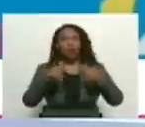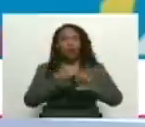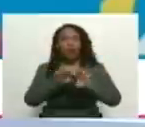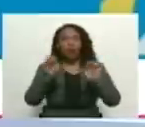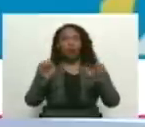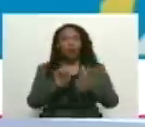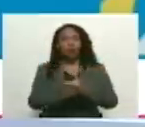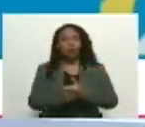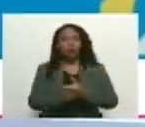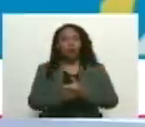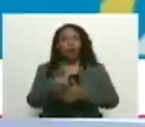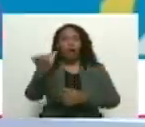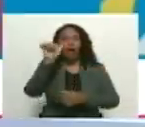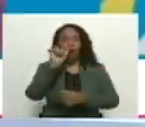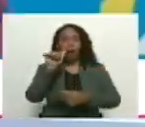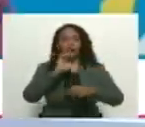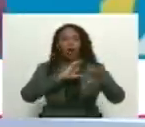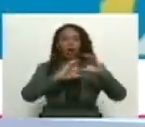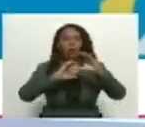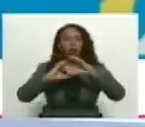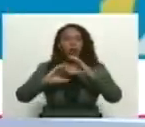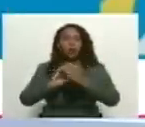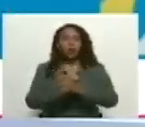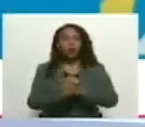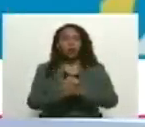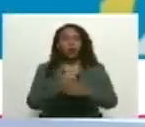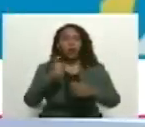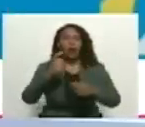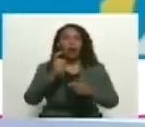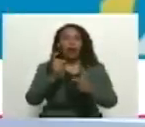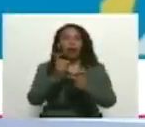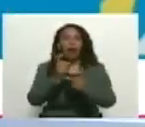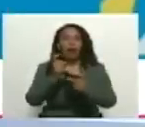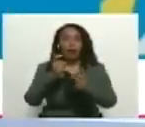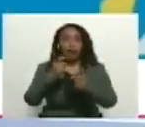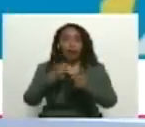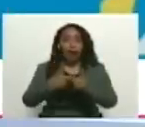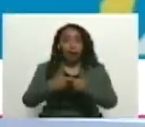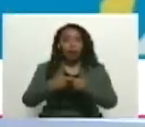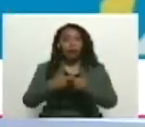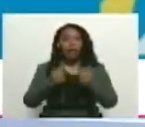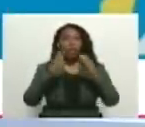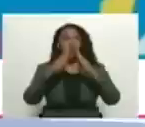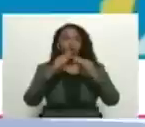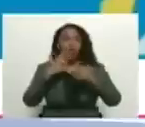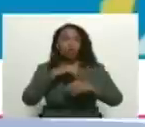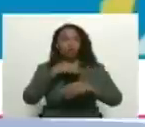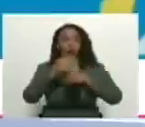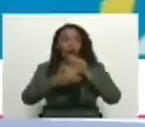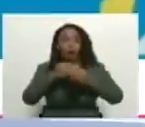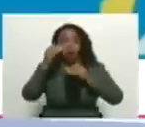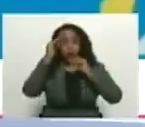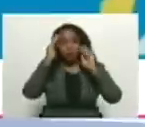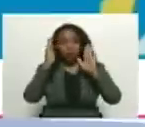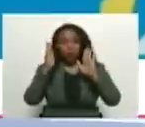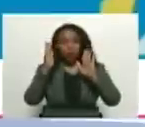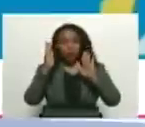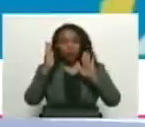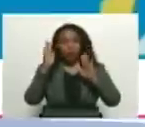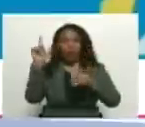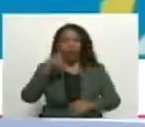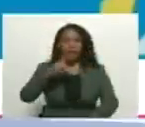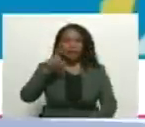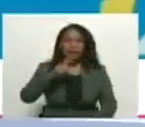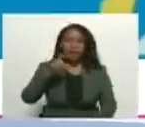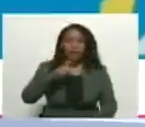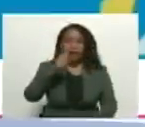educación, del agua, de las telecomunicaciones, del gas, todo lo que tengamos que atender que nuestro pueblo necesite. Así tiene que ser.